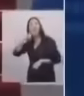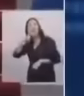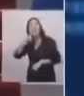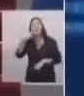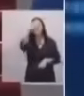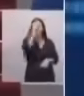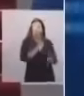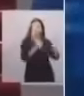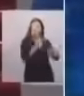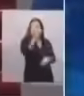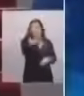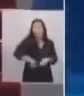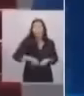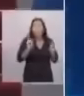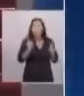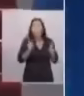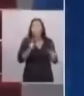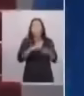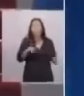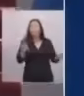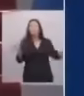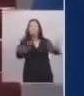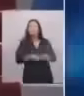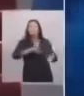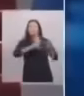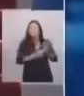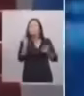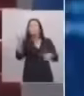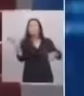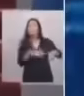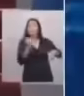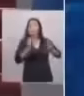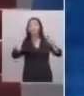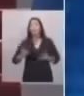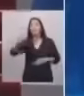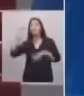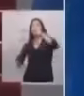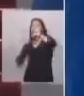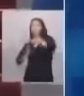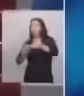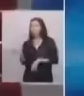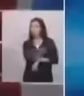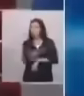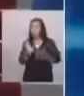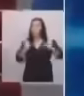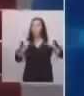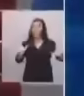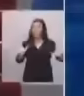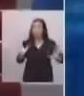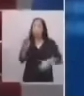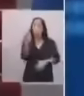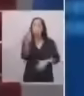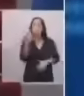plaza en Río es en el Ministerio de economía No eso es una foto vieja cuando estaba tomando sol igual no estaba en el mejor momento tomando